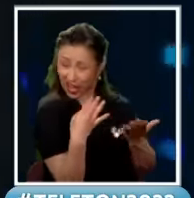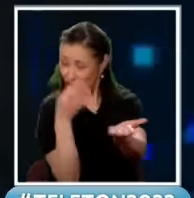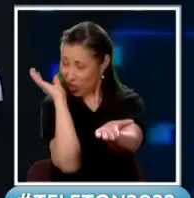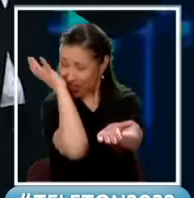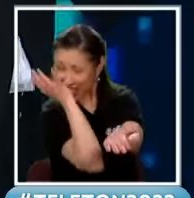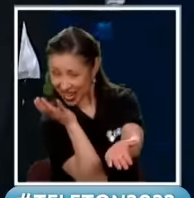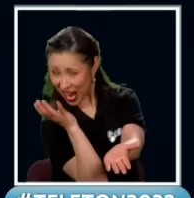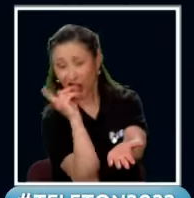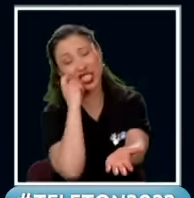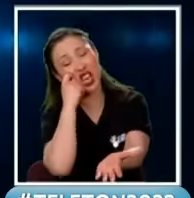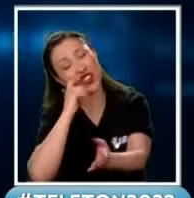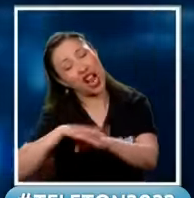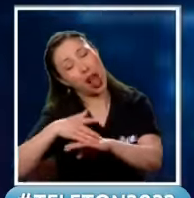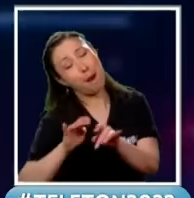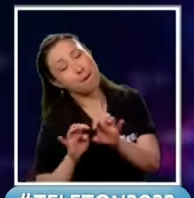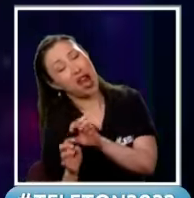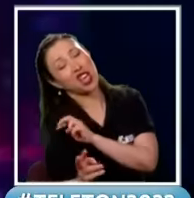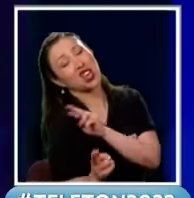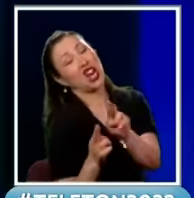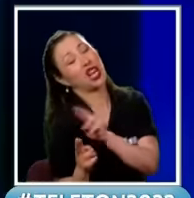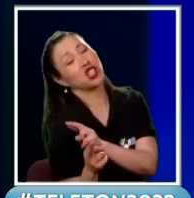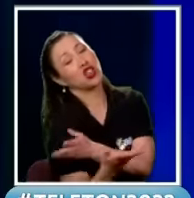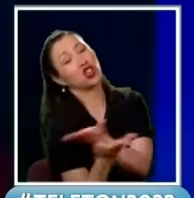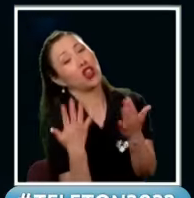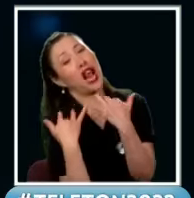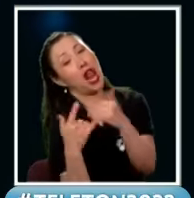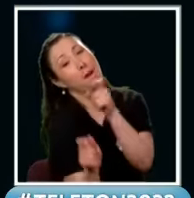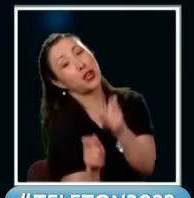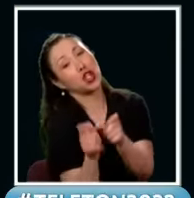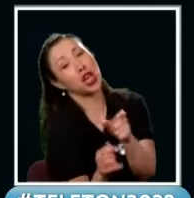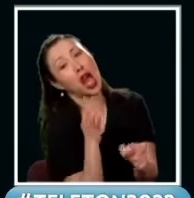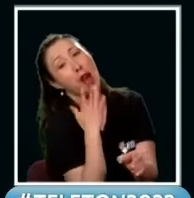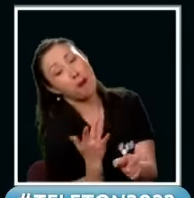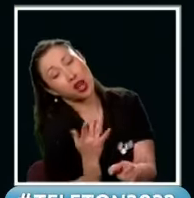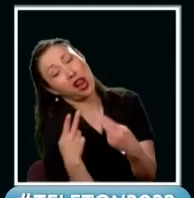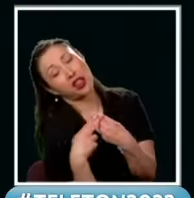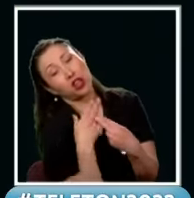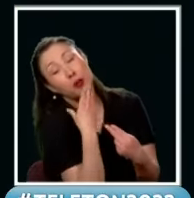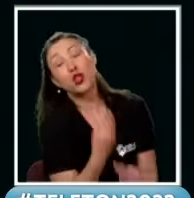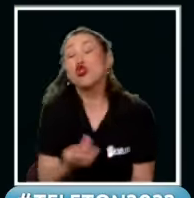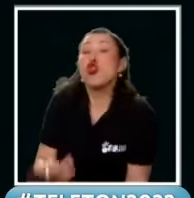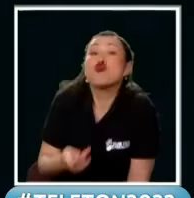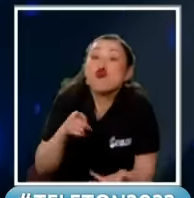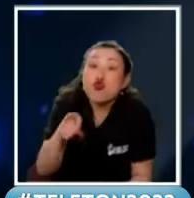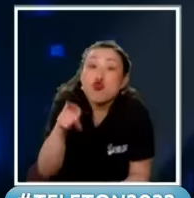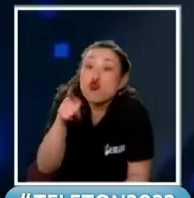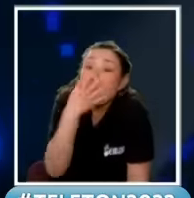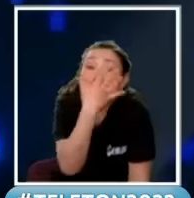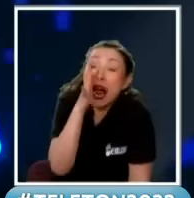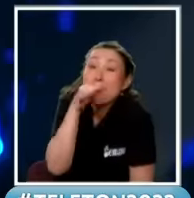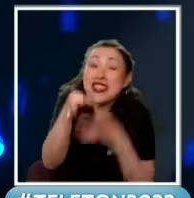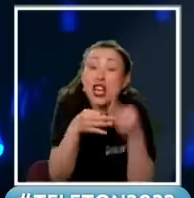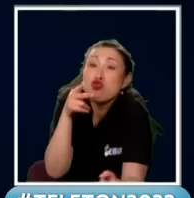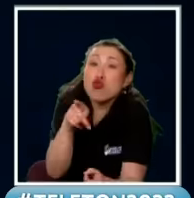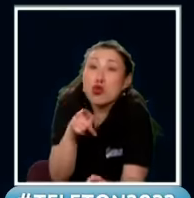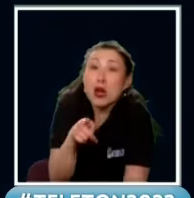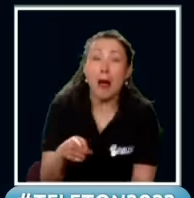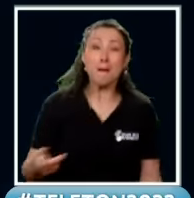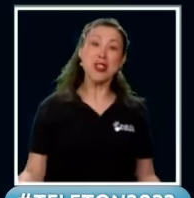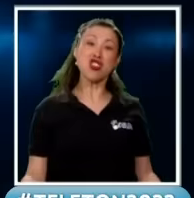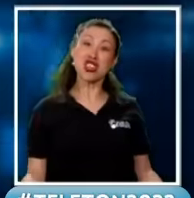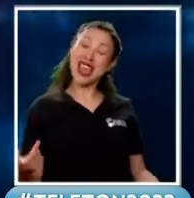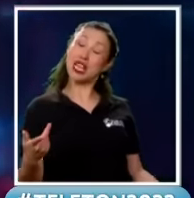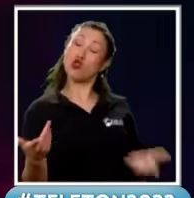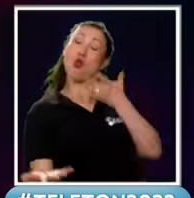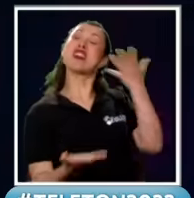las máquinas, la relación que tiene con el público, porque la Teletón es muy bonita. Dile ¿sí? como tú, te digo. Bueno, que es un canto